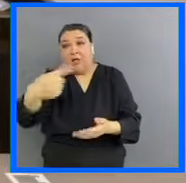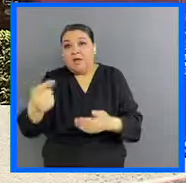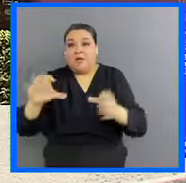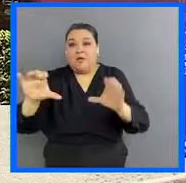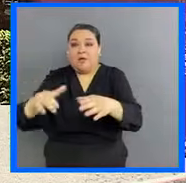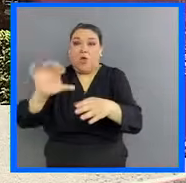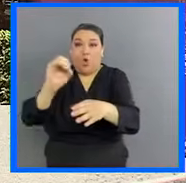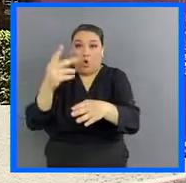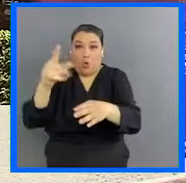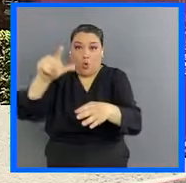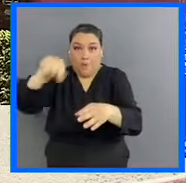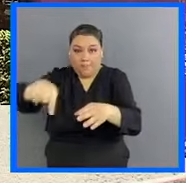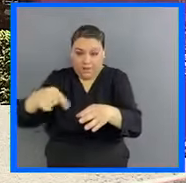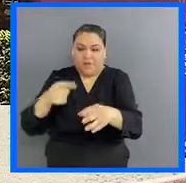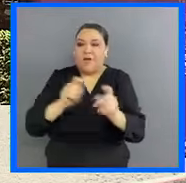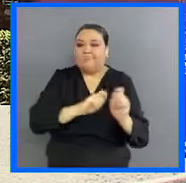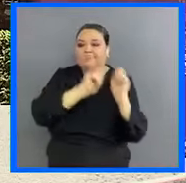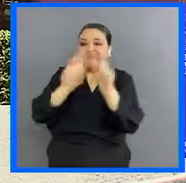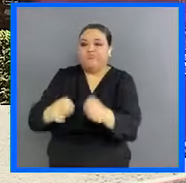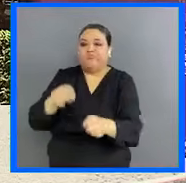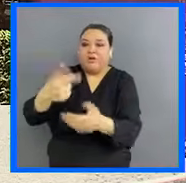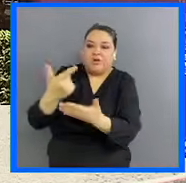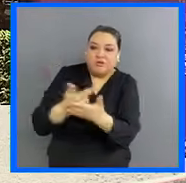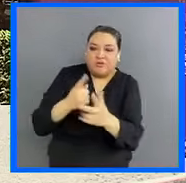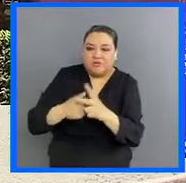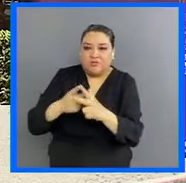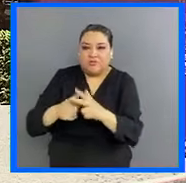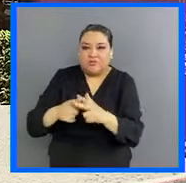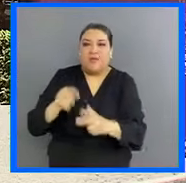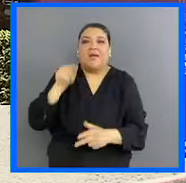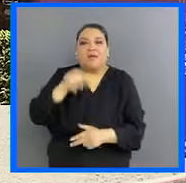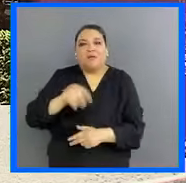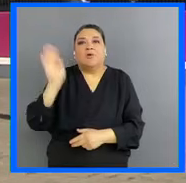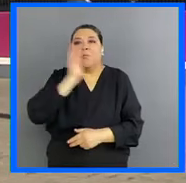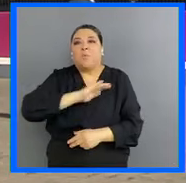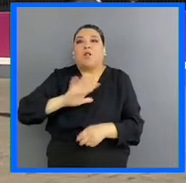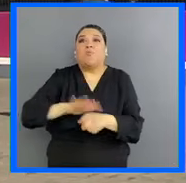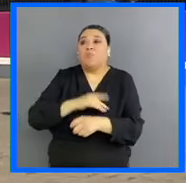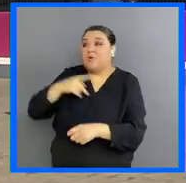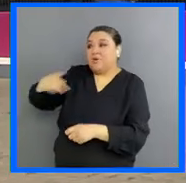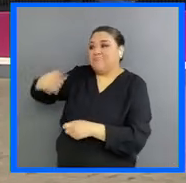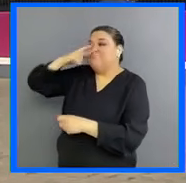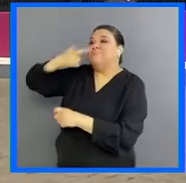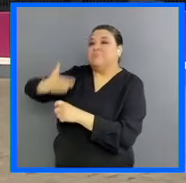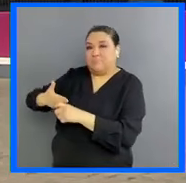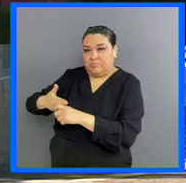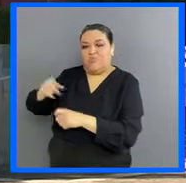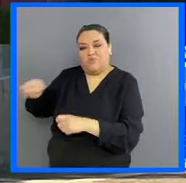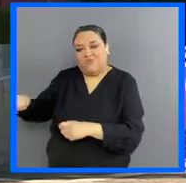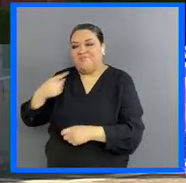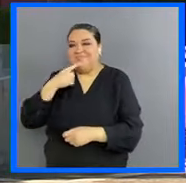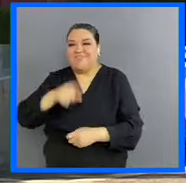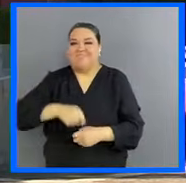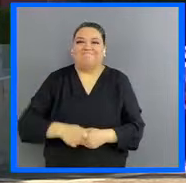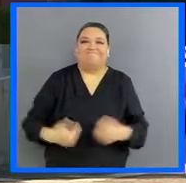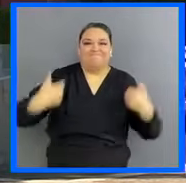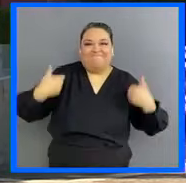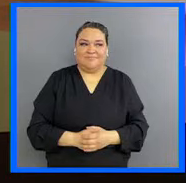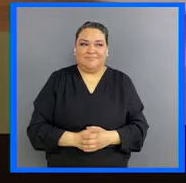fiscalización que le corresponderían exclusivamente al Instituto Nacional. Para Plural TV, Mario López